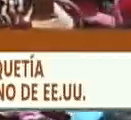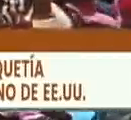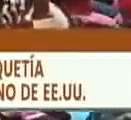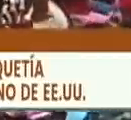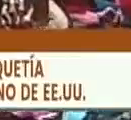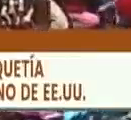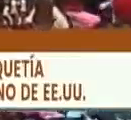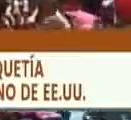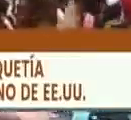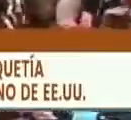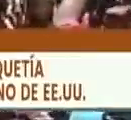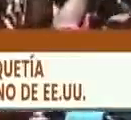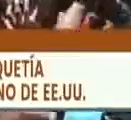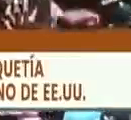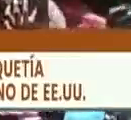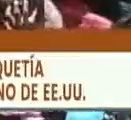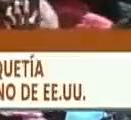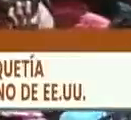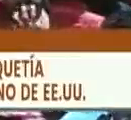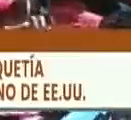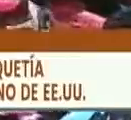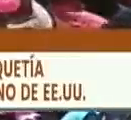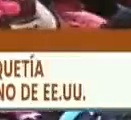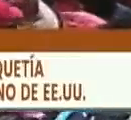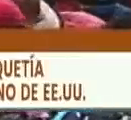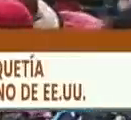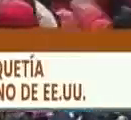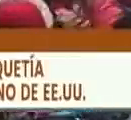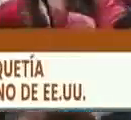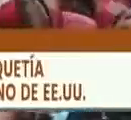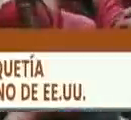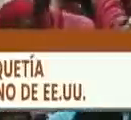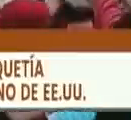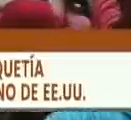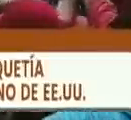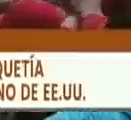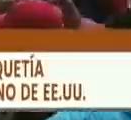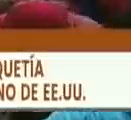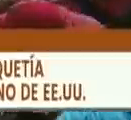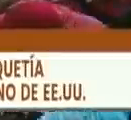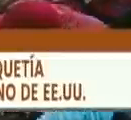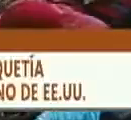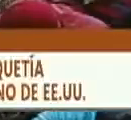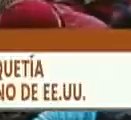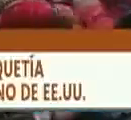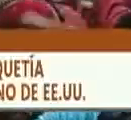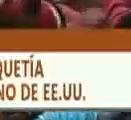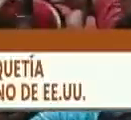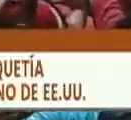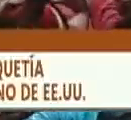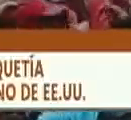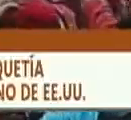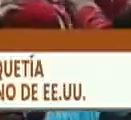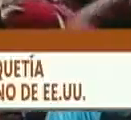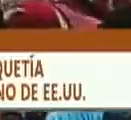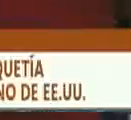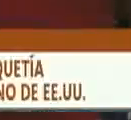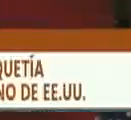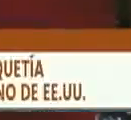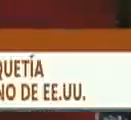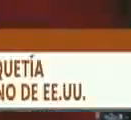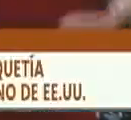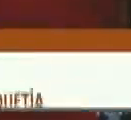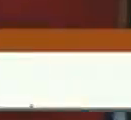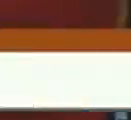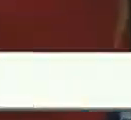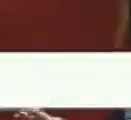¡Que viva Bolívar! ¡Que viva Chávez! ¡Que viva Maduro! ¡Que viva